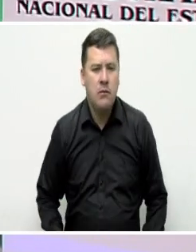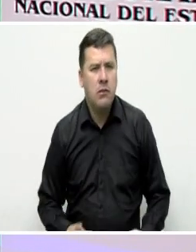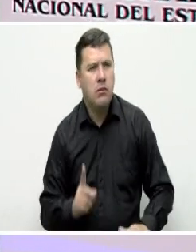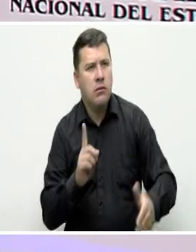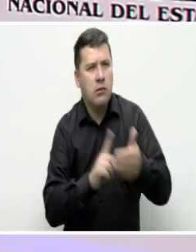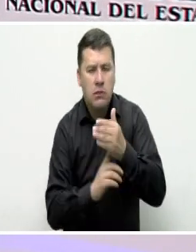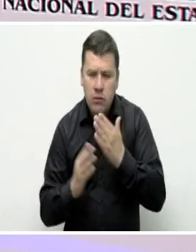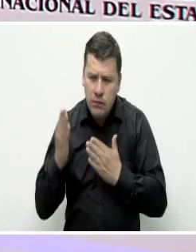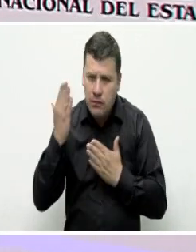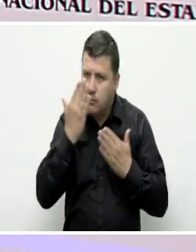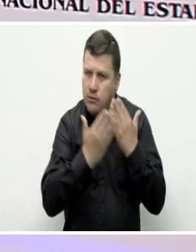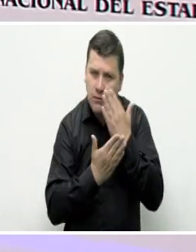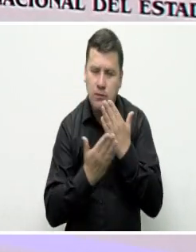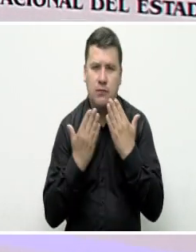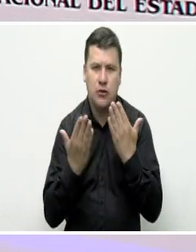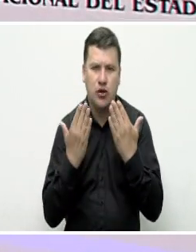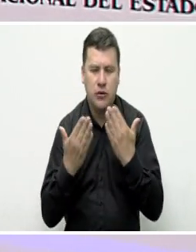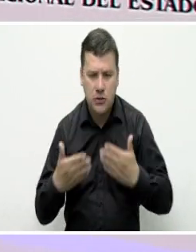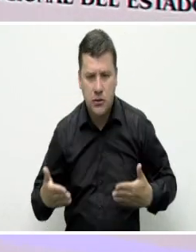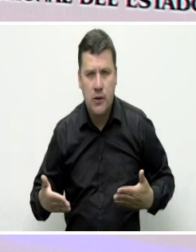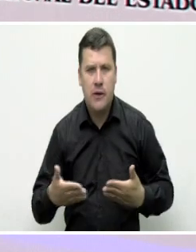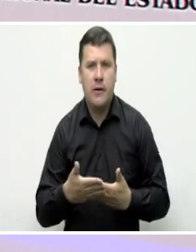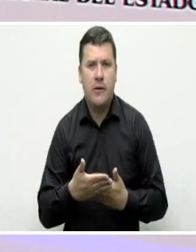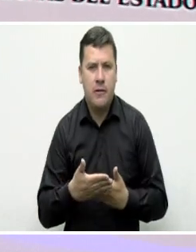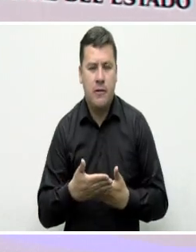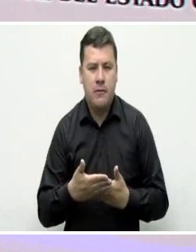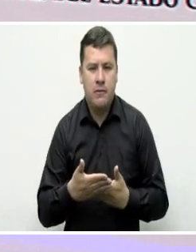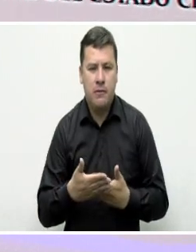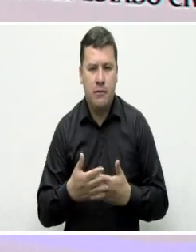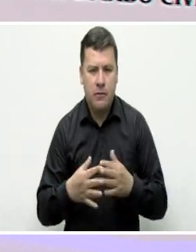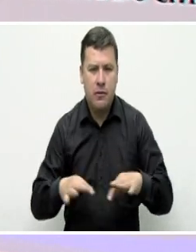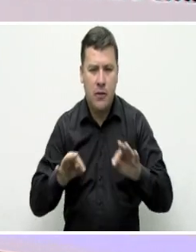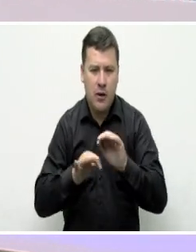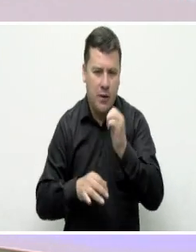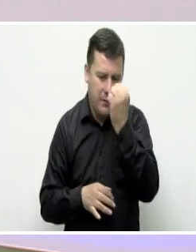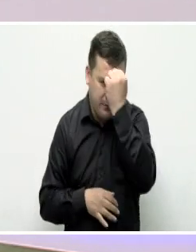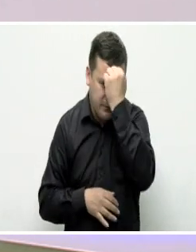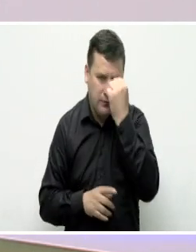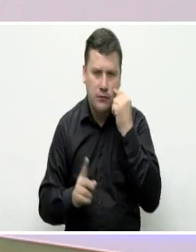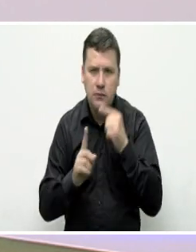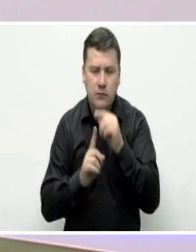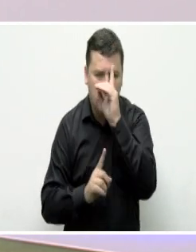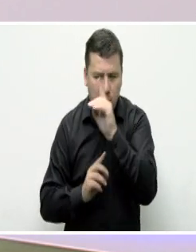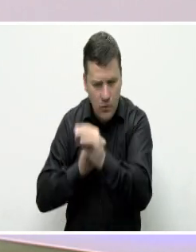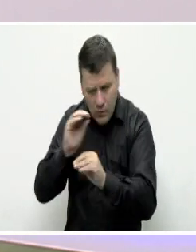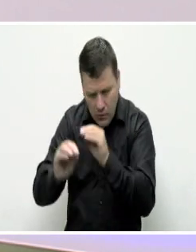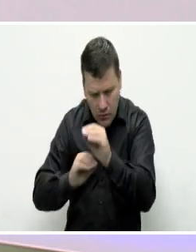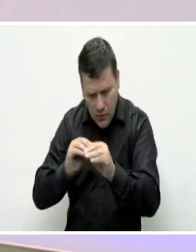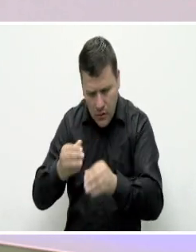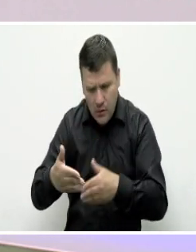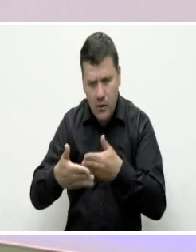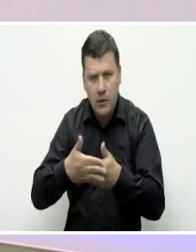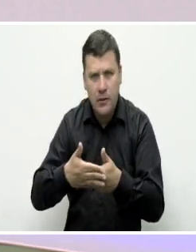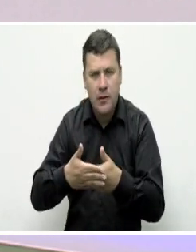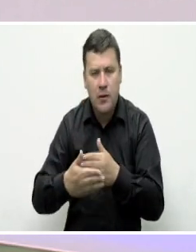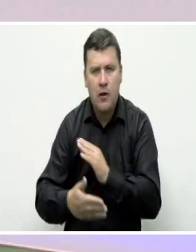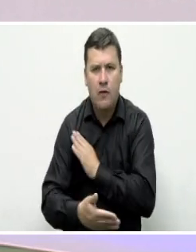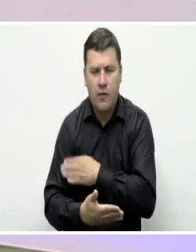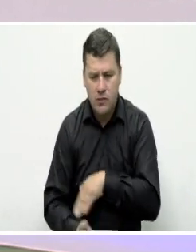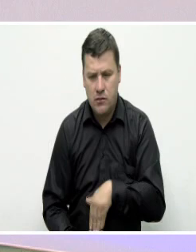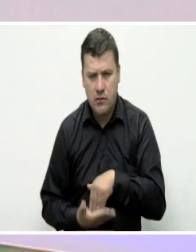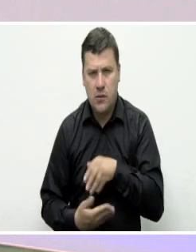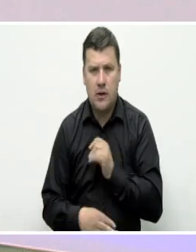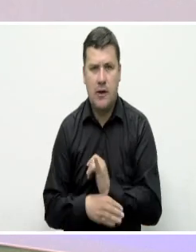un estudio que nos va a servir de insumo fundamental para diseñar políticas públicas para fortalecer